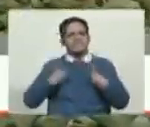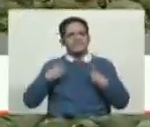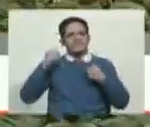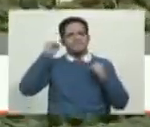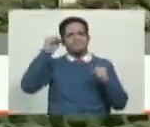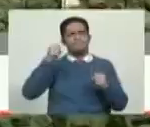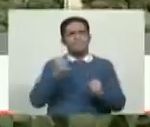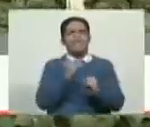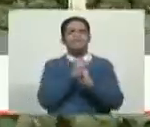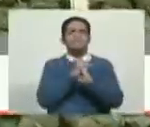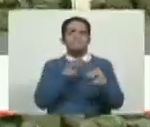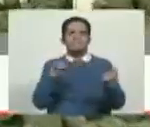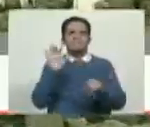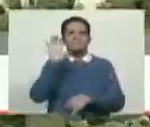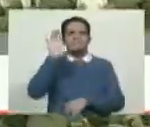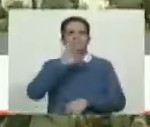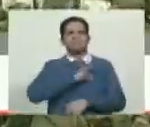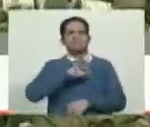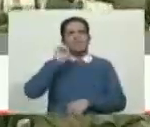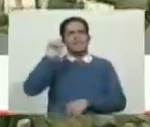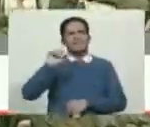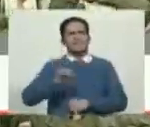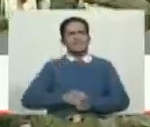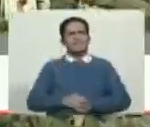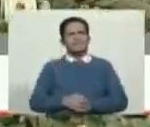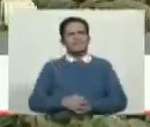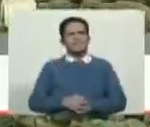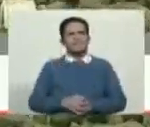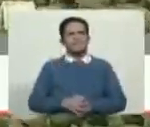¡Independencia y patria socialista!